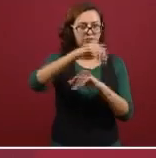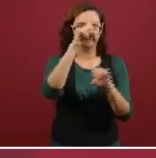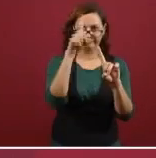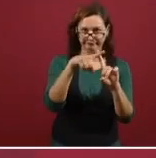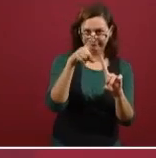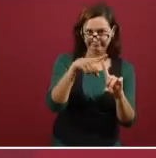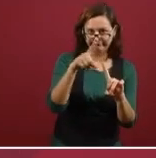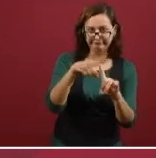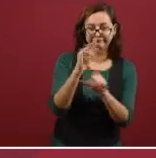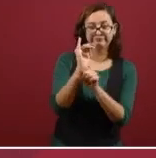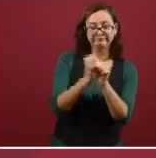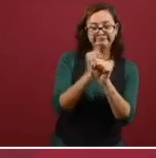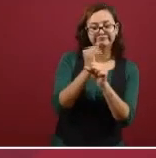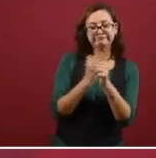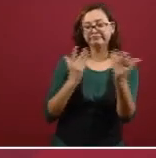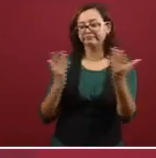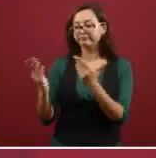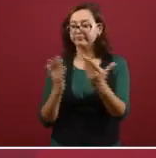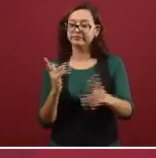la diferencia,